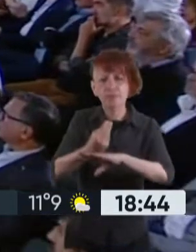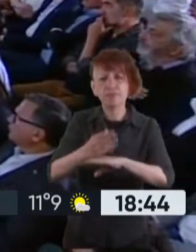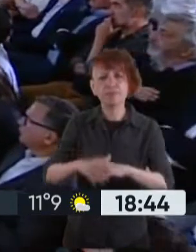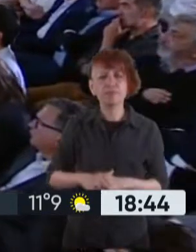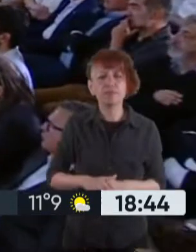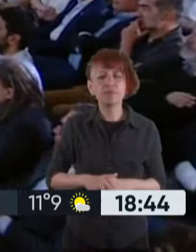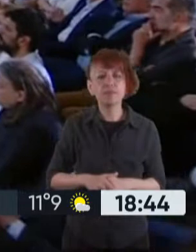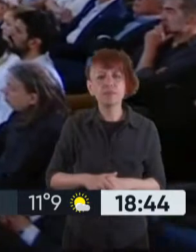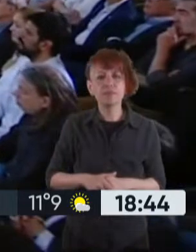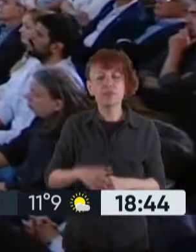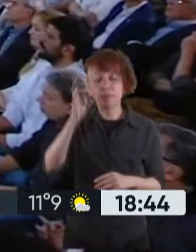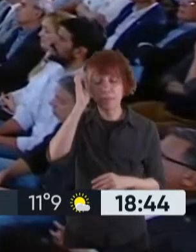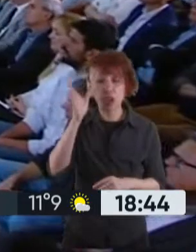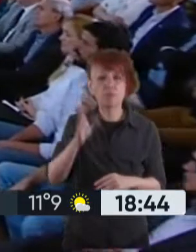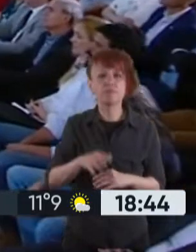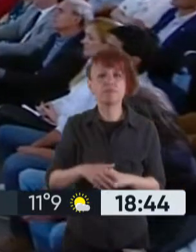antes de llegar,